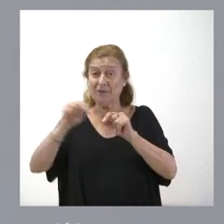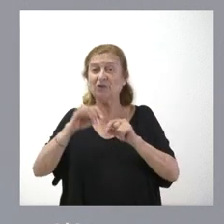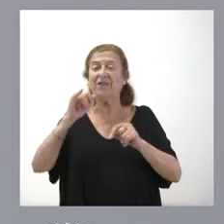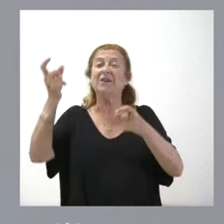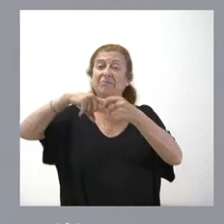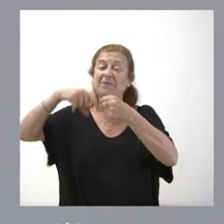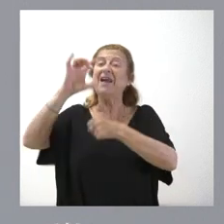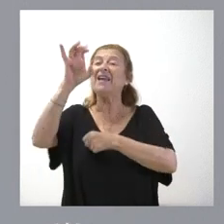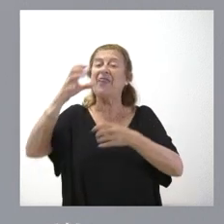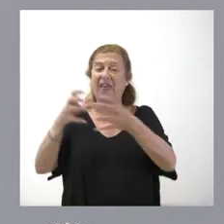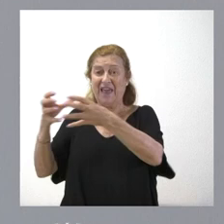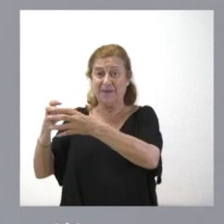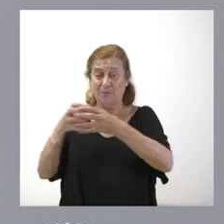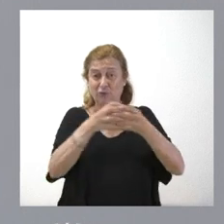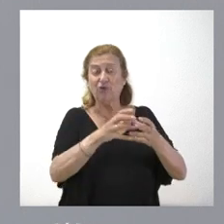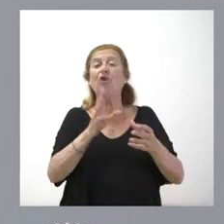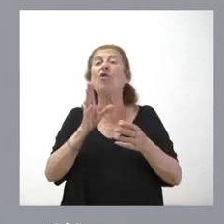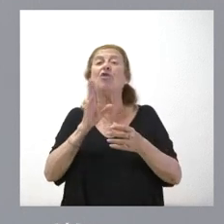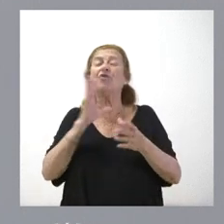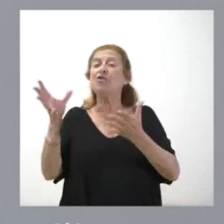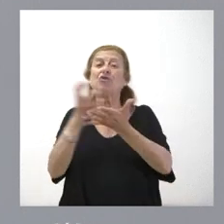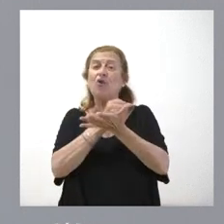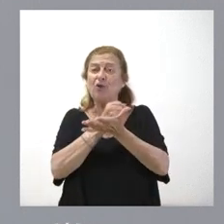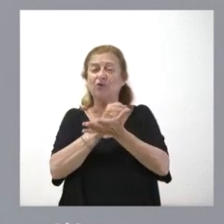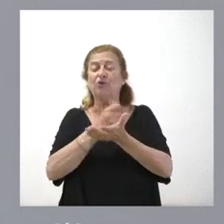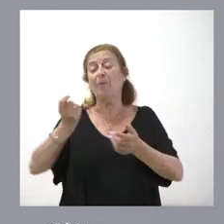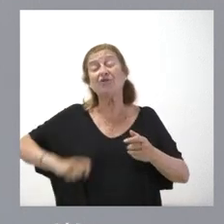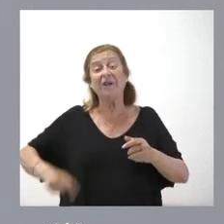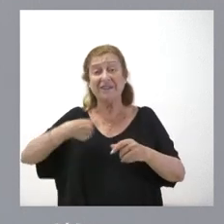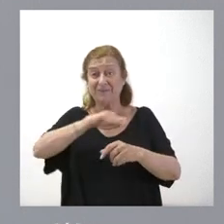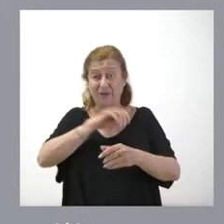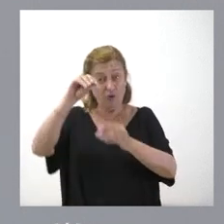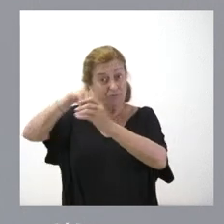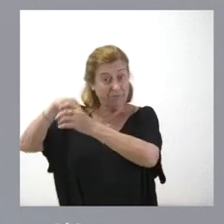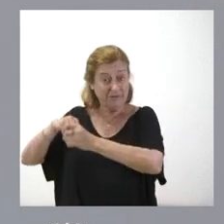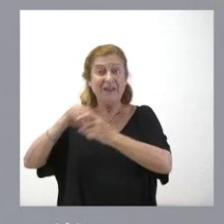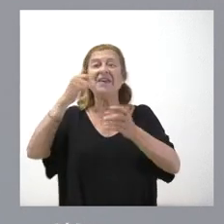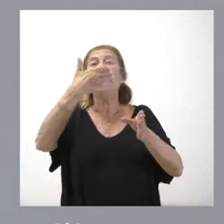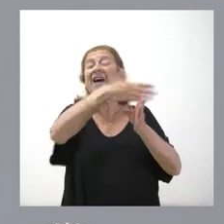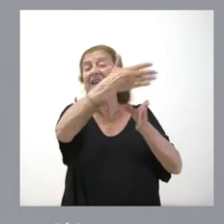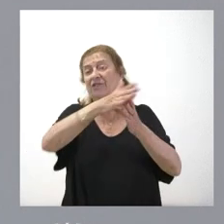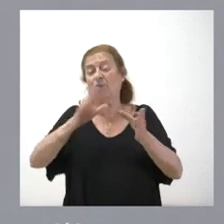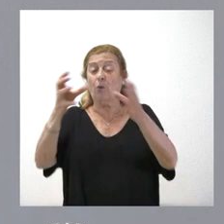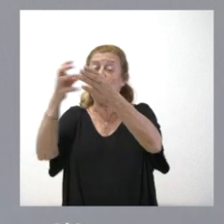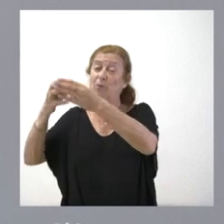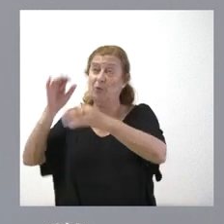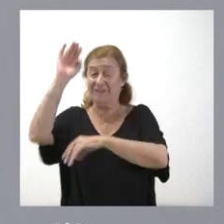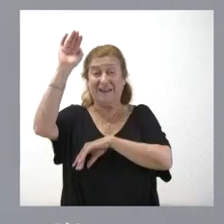15 equipos entre los que estarán todos los equipos profesionales españoles y siendo el resto formaciones